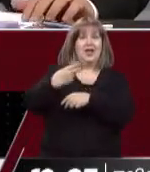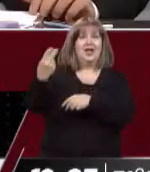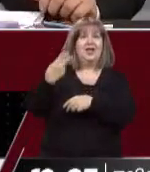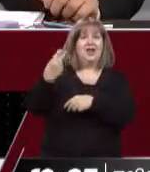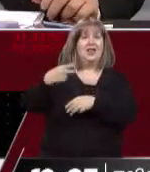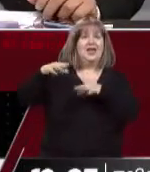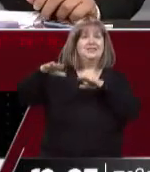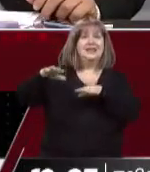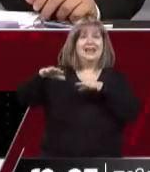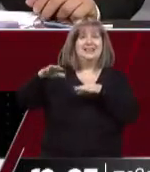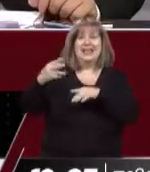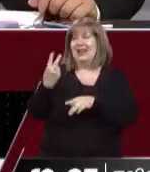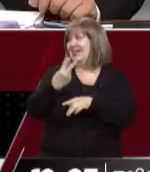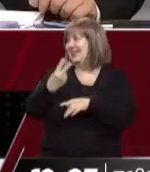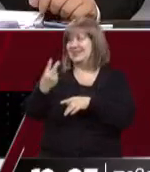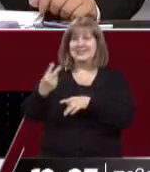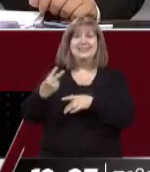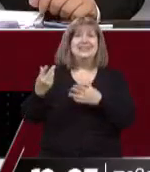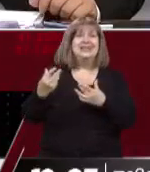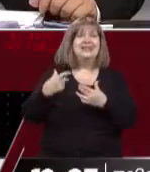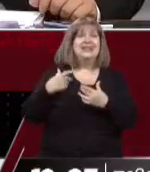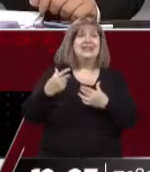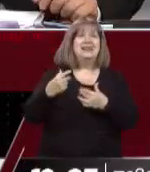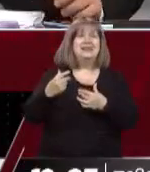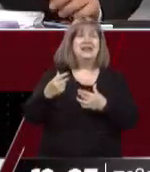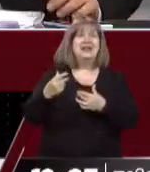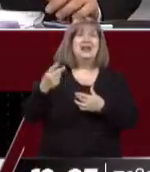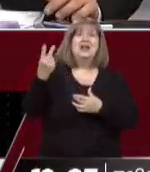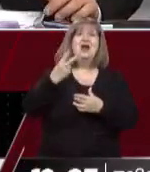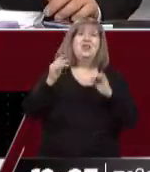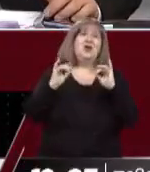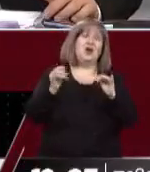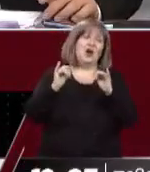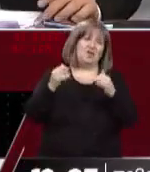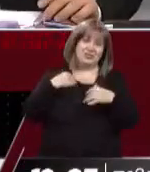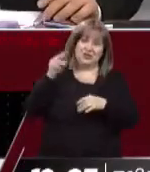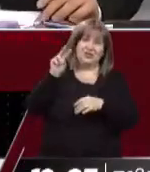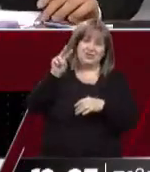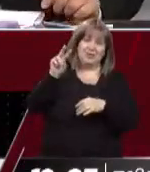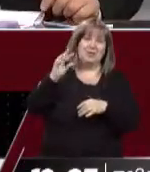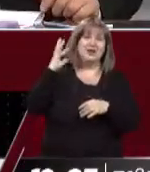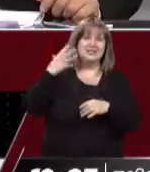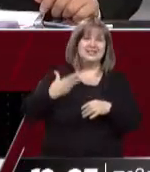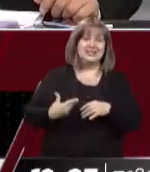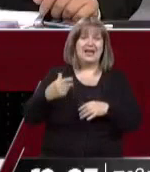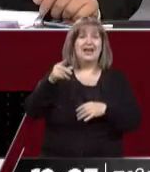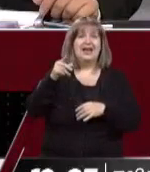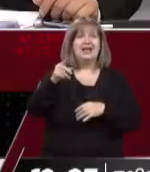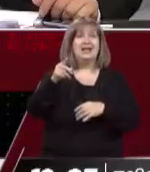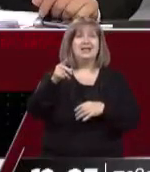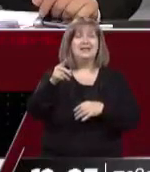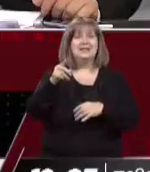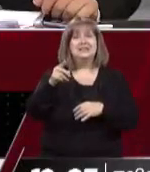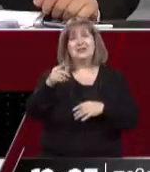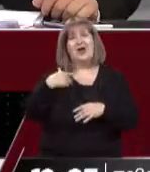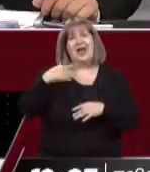dos. En los almuerzos. Son jóvenes los pero mirá, corazón, claro. Claro, ahora yo soy fan tuyo,